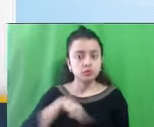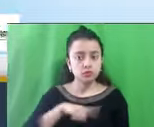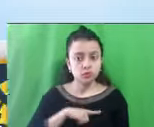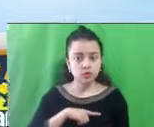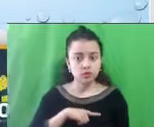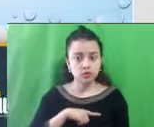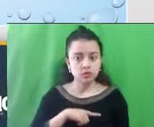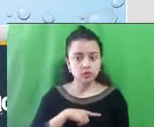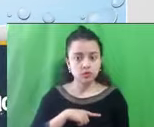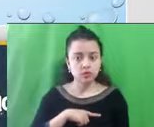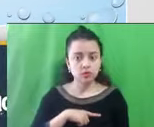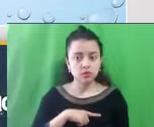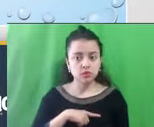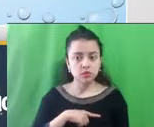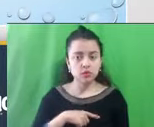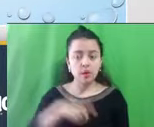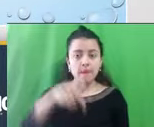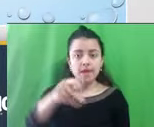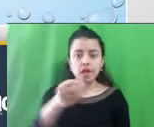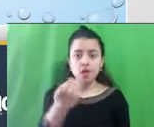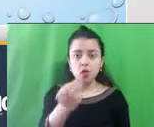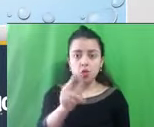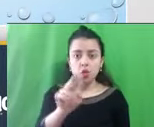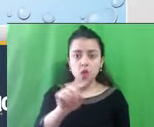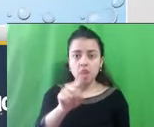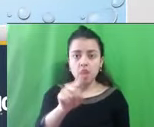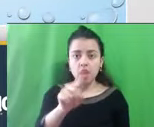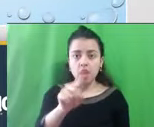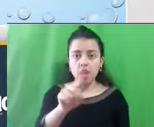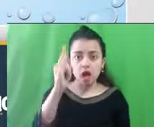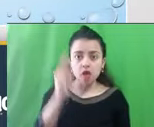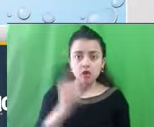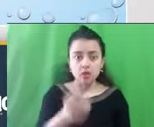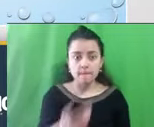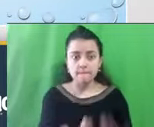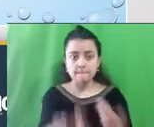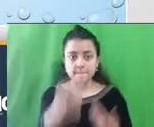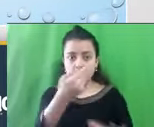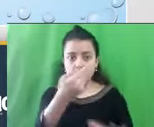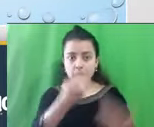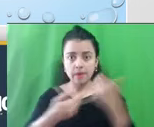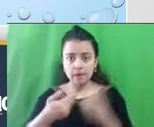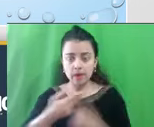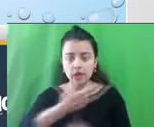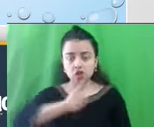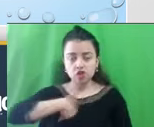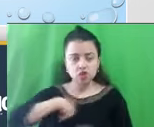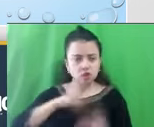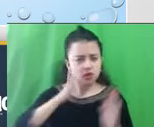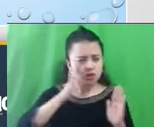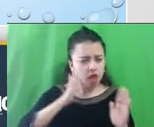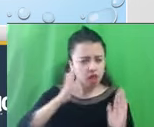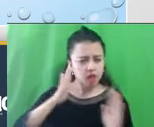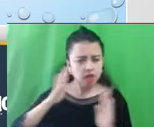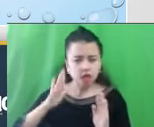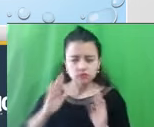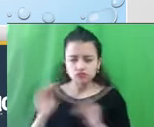reclamos de todos nuestros usuarios, las cuales hemos venido resolviendo y dándole